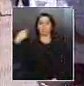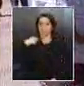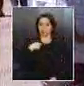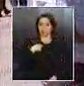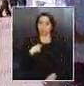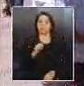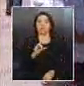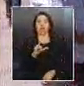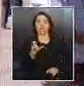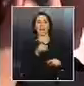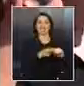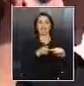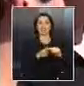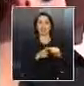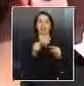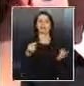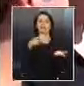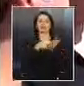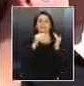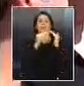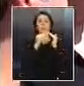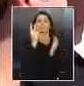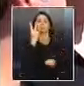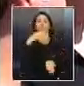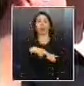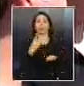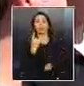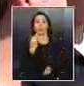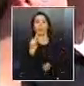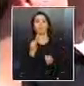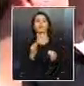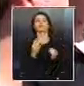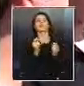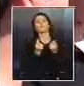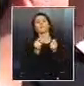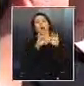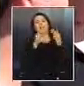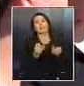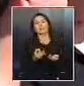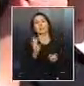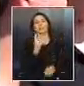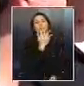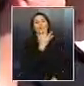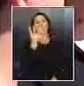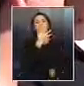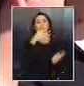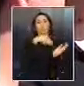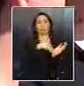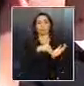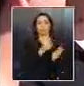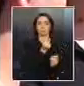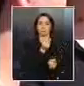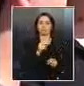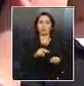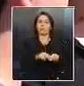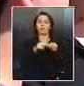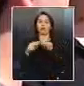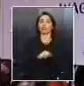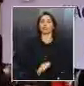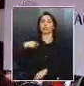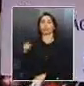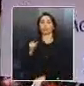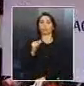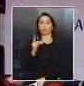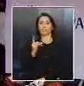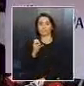media para acceder a vivienda de 2000 ufs con un costo aproximado de 44,000 pesos y para ellos el monto de subsidio va entre